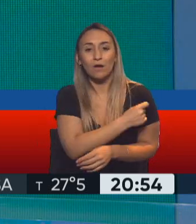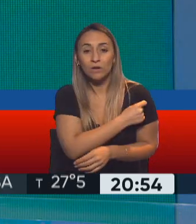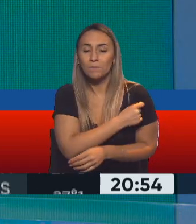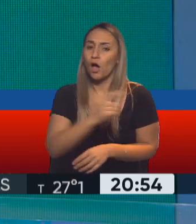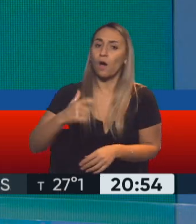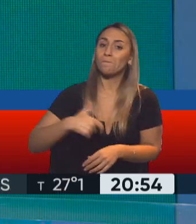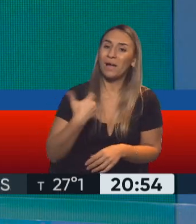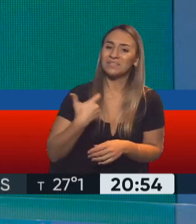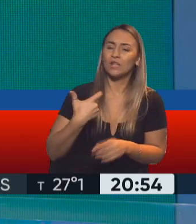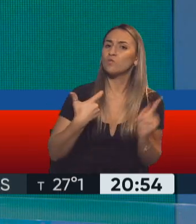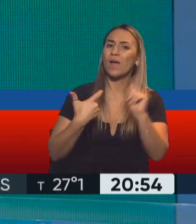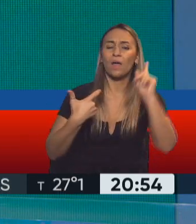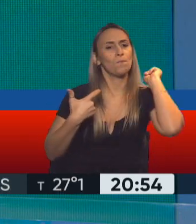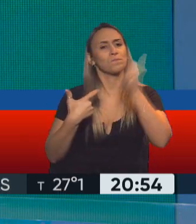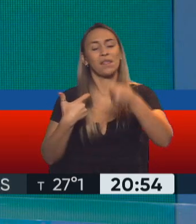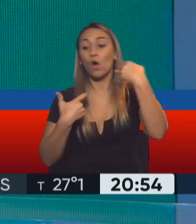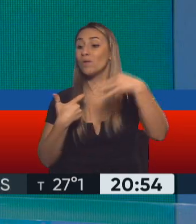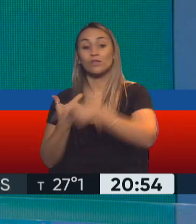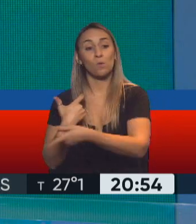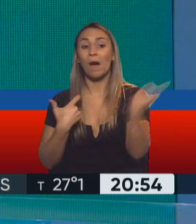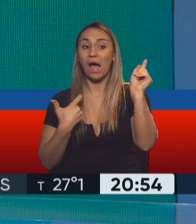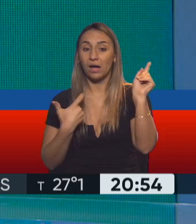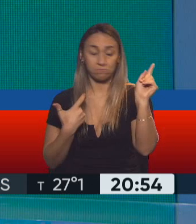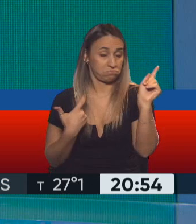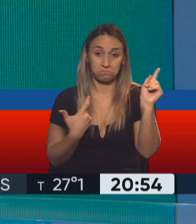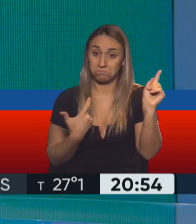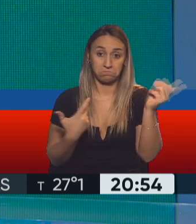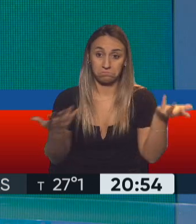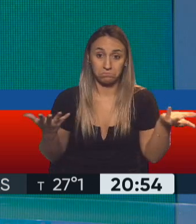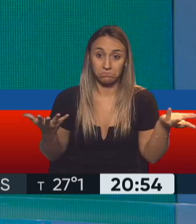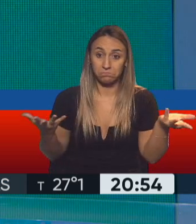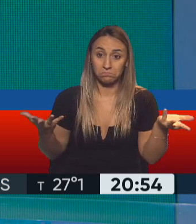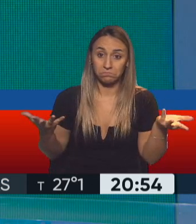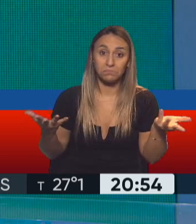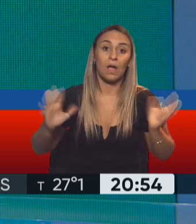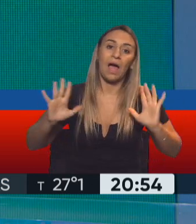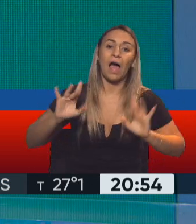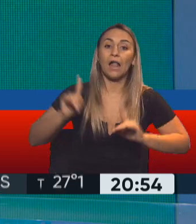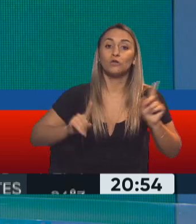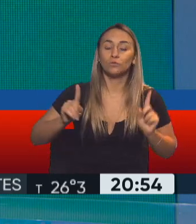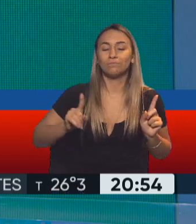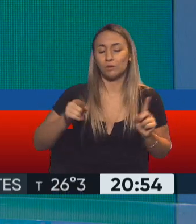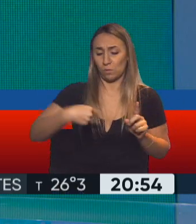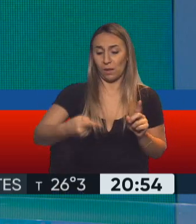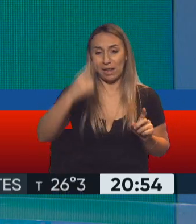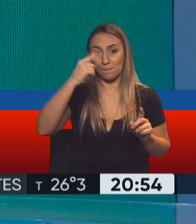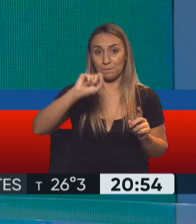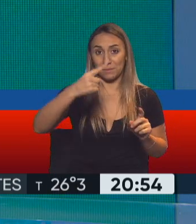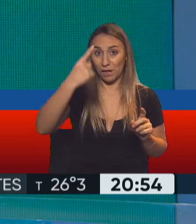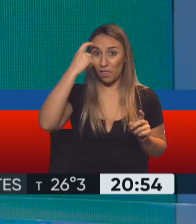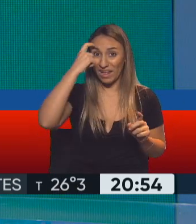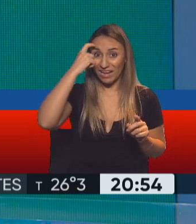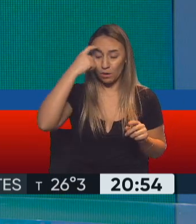pastel sanitario no obliga a nadie por lo menos a ninguna persona por lo menos lo que se que el que se viene que ahora el primero de enero para